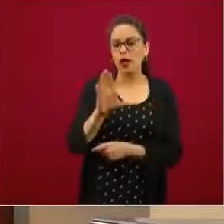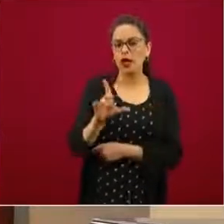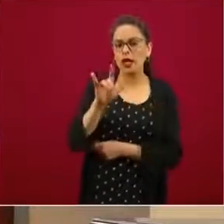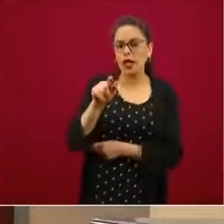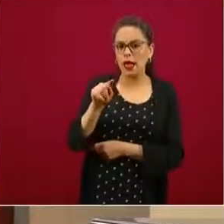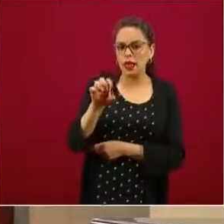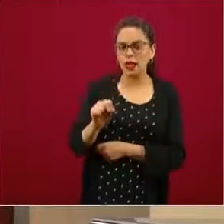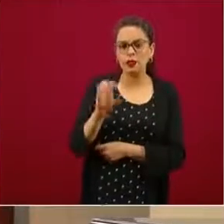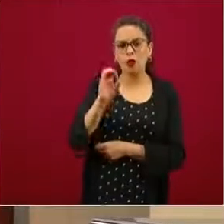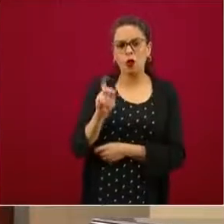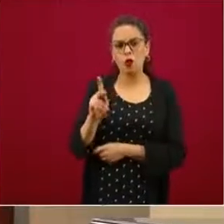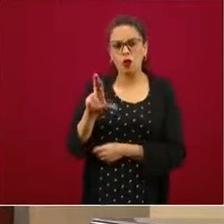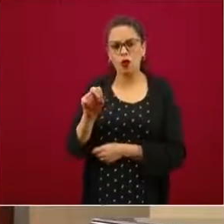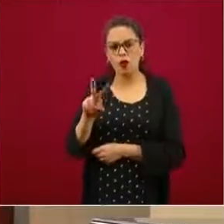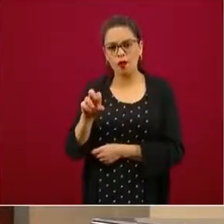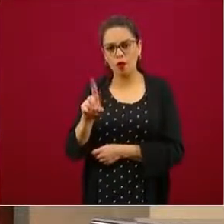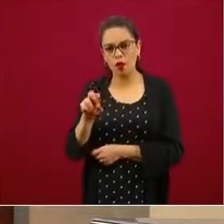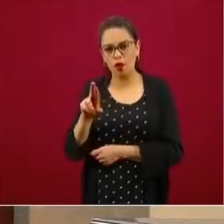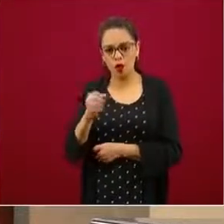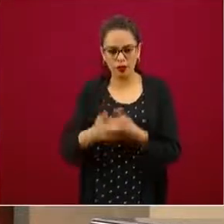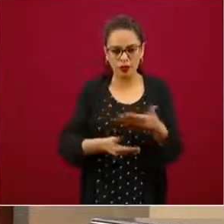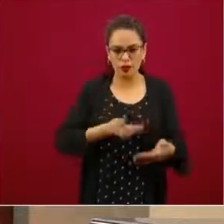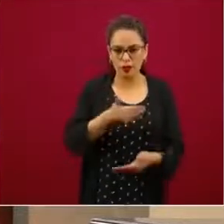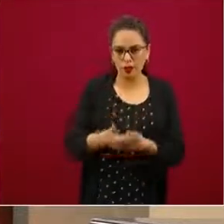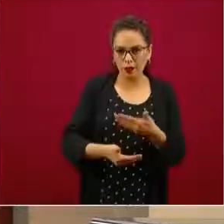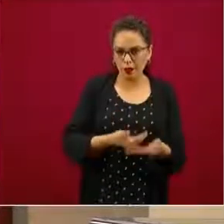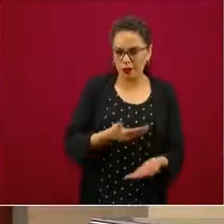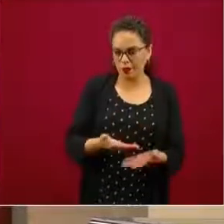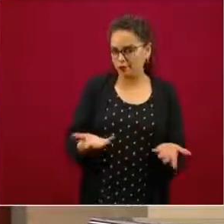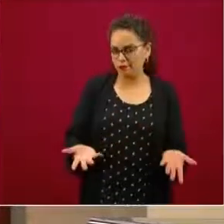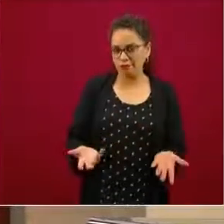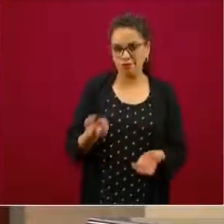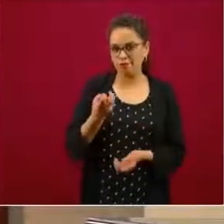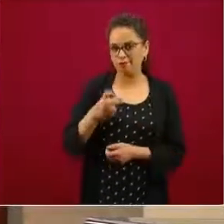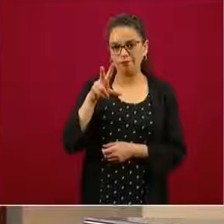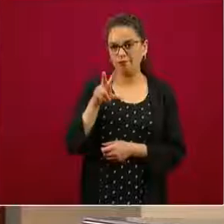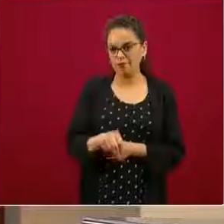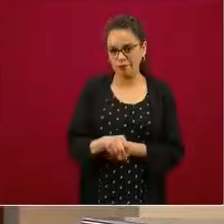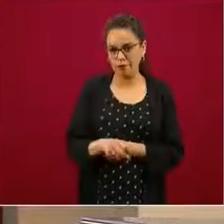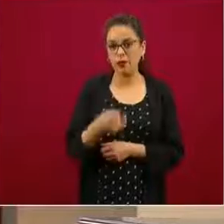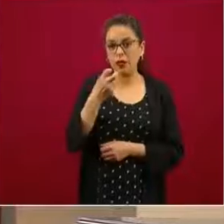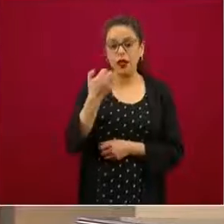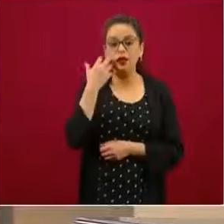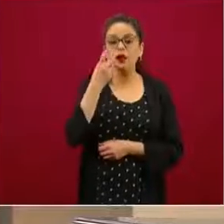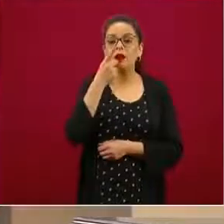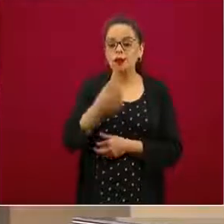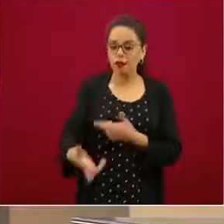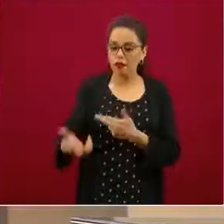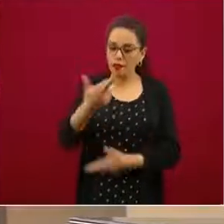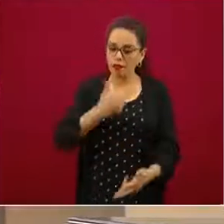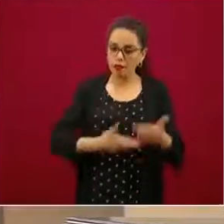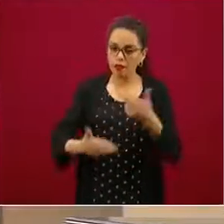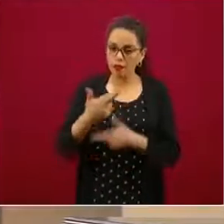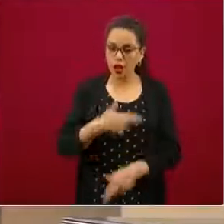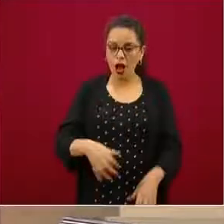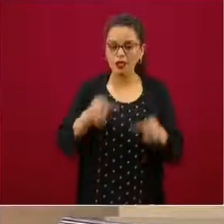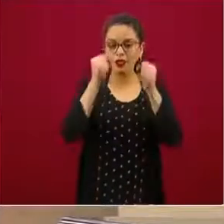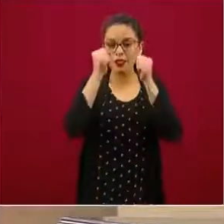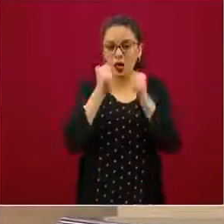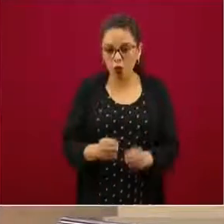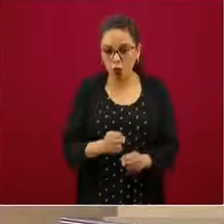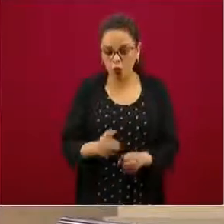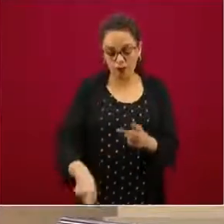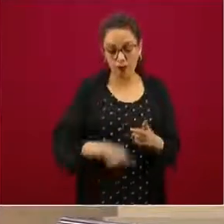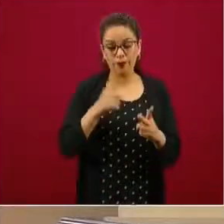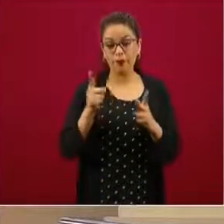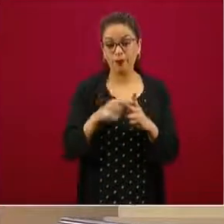tiene interacción, de eso se trata este retorno seguro. La segunda parte es que tiene que ser saludable. Saludable